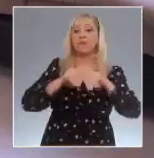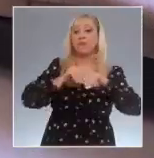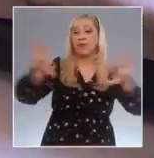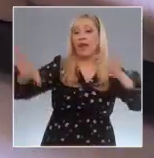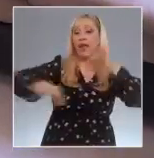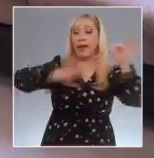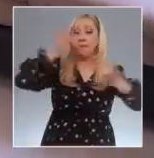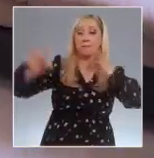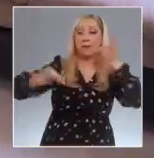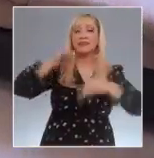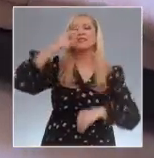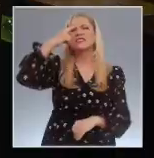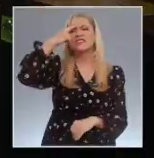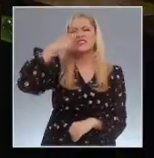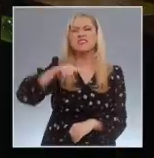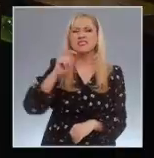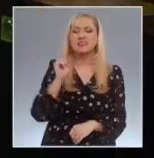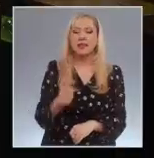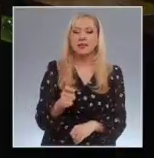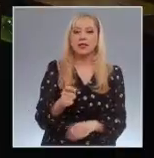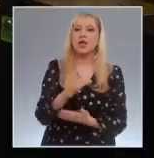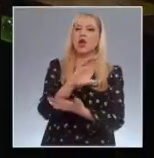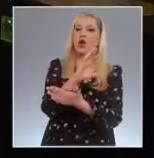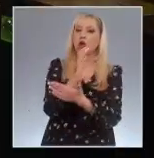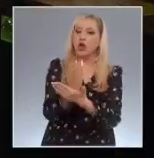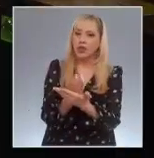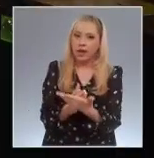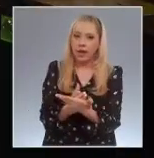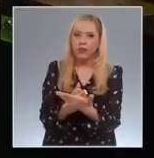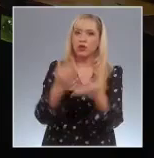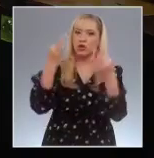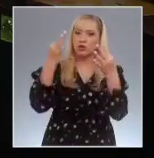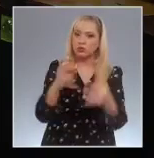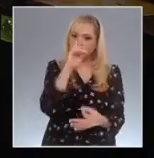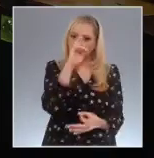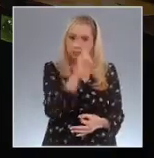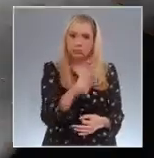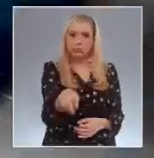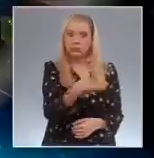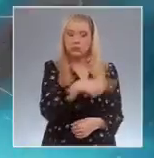garantizar contratos dignos a personas trabajadoras del hogar.